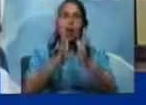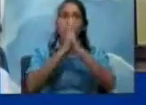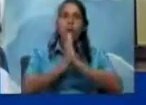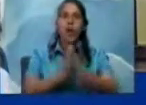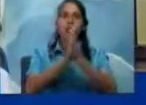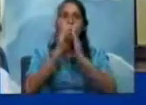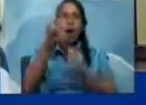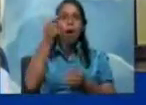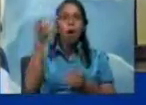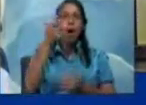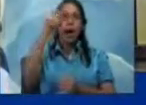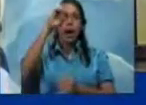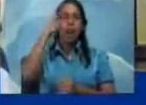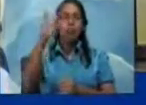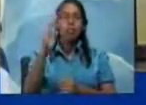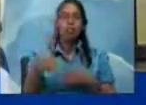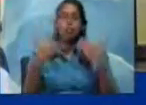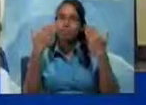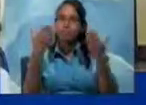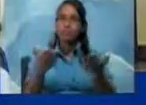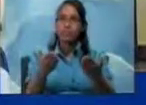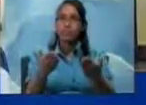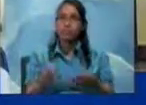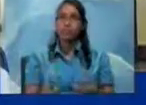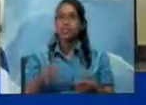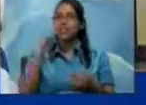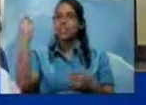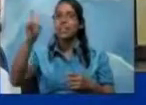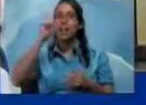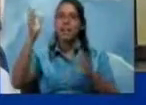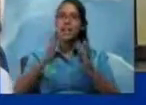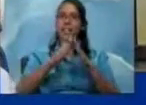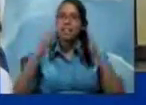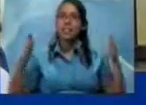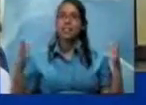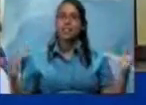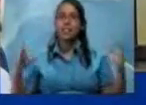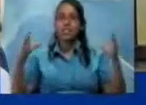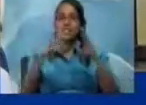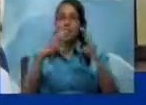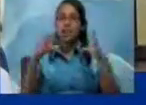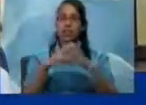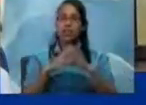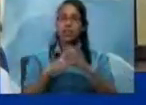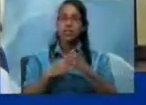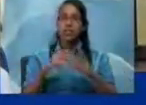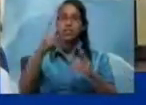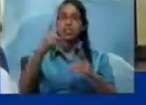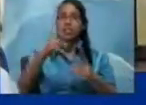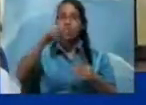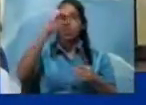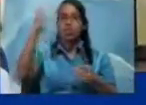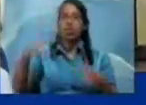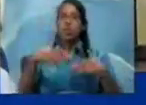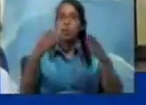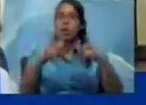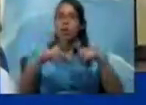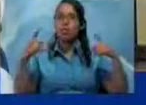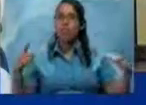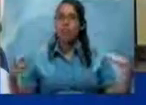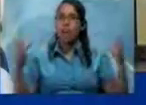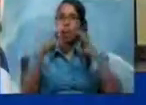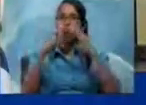buscar a Dios y Dios le va a engrandecer el rebaño el señor le va a aumentar la